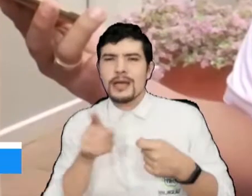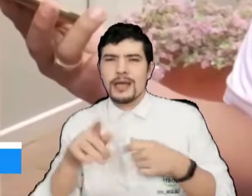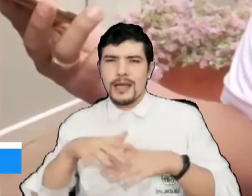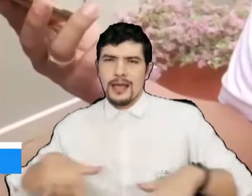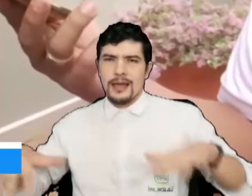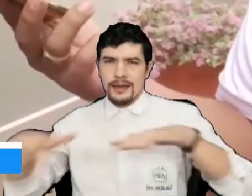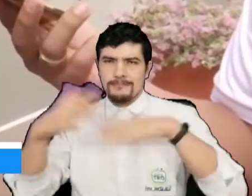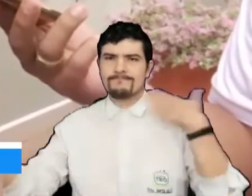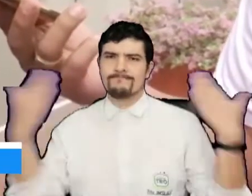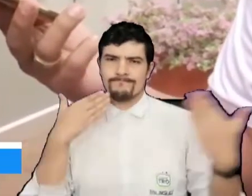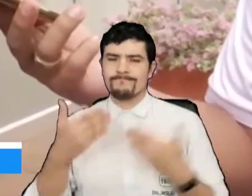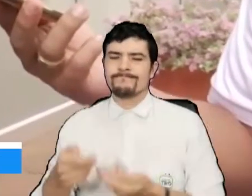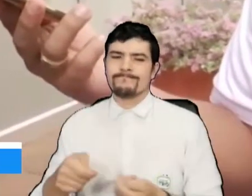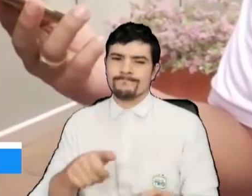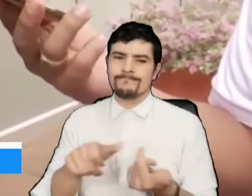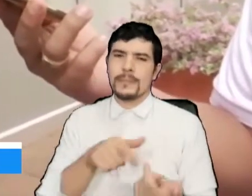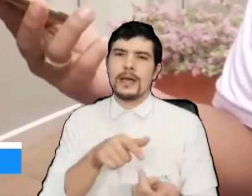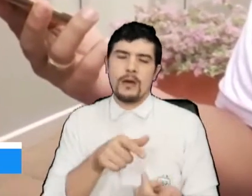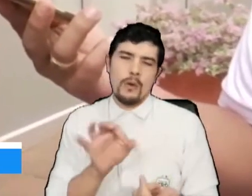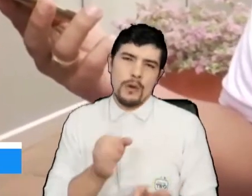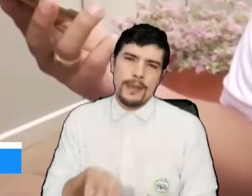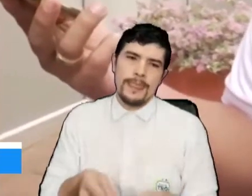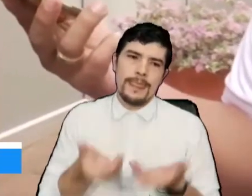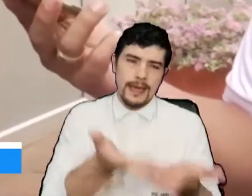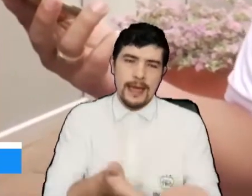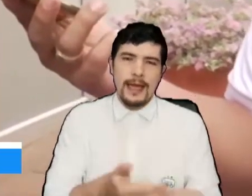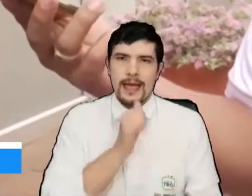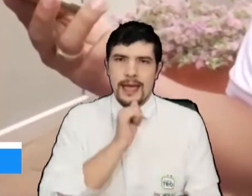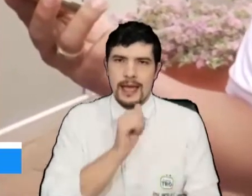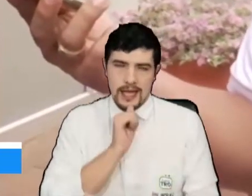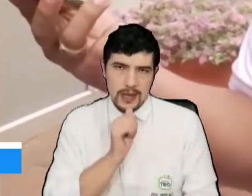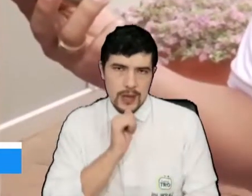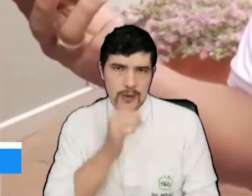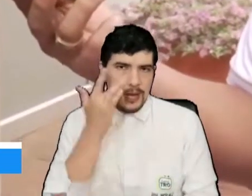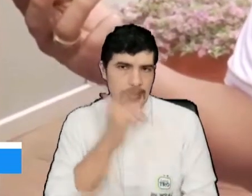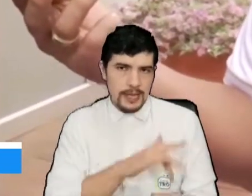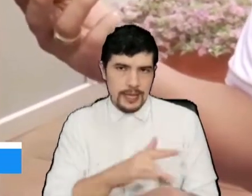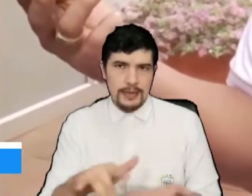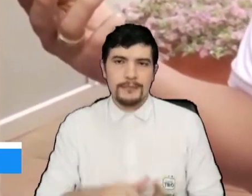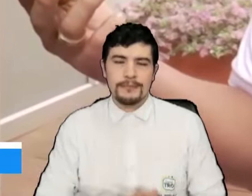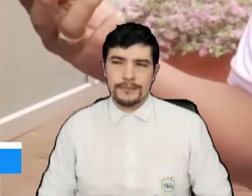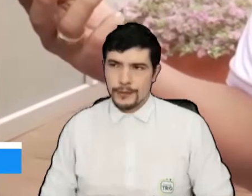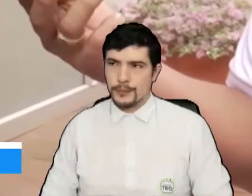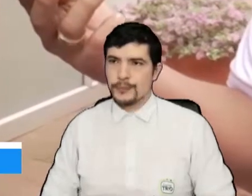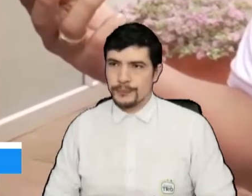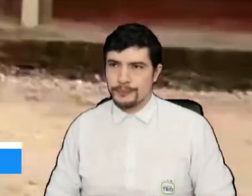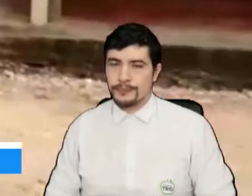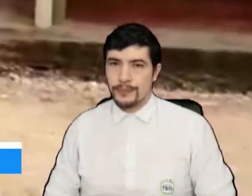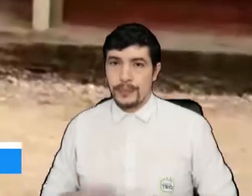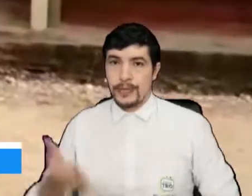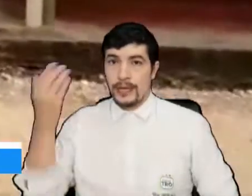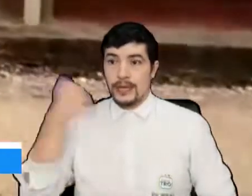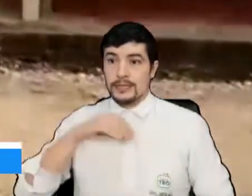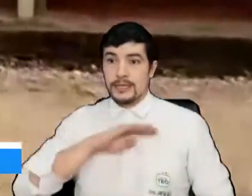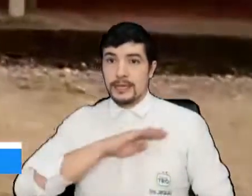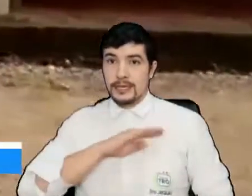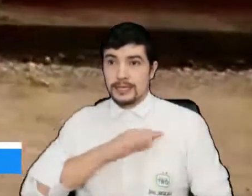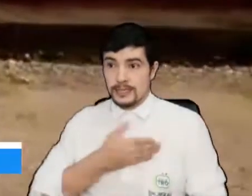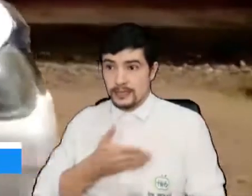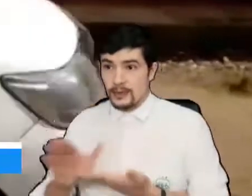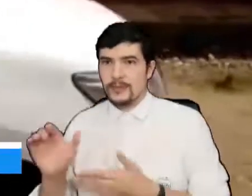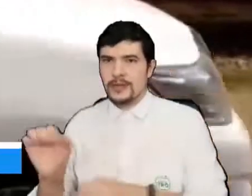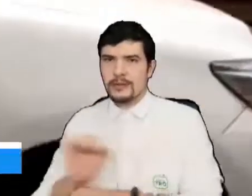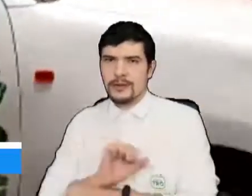hacía la administración era un servicio de adquisición de carrotanques de agua potable, pero que económicamente salía muy